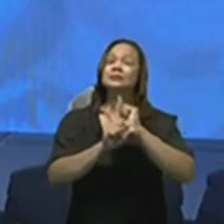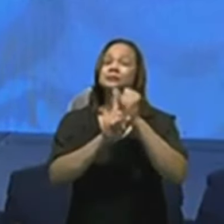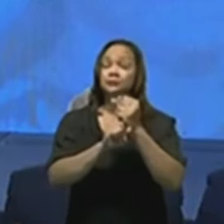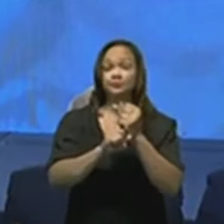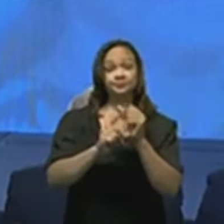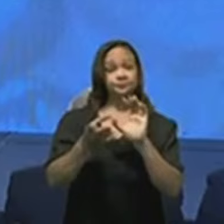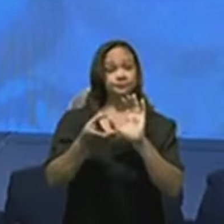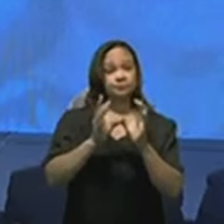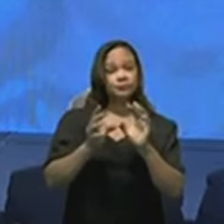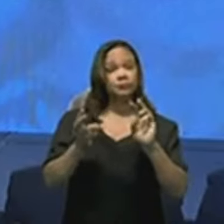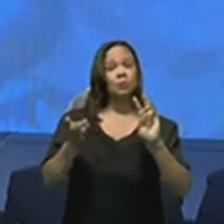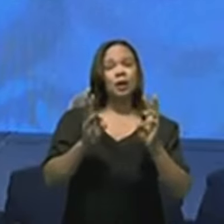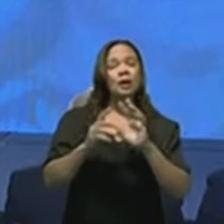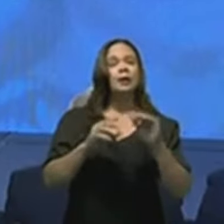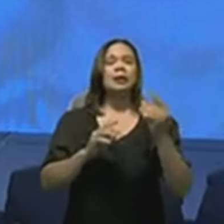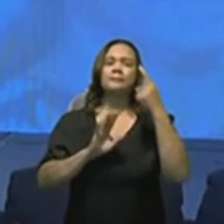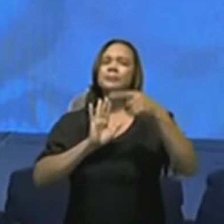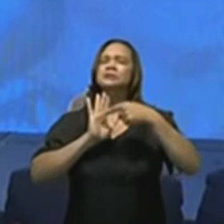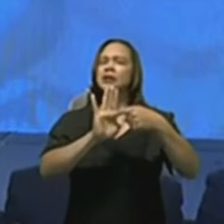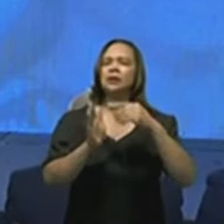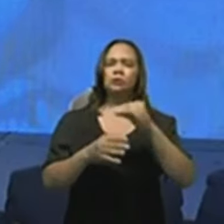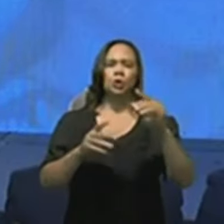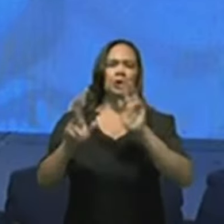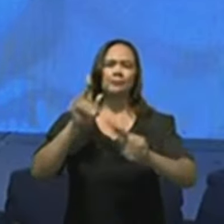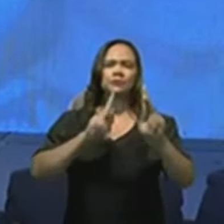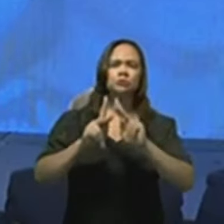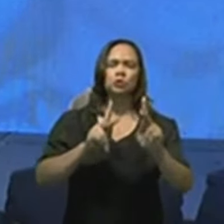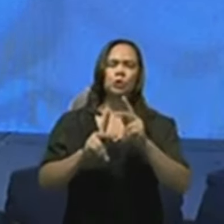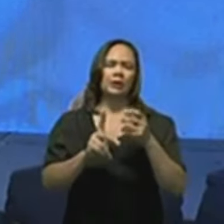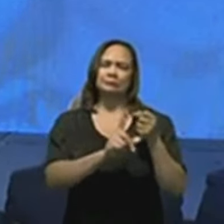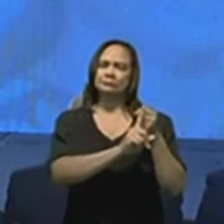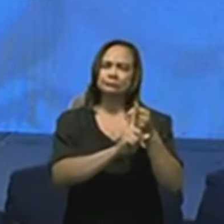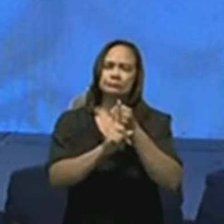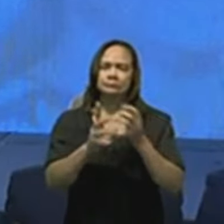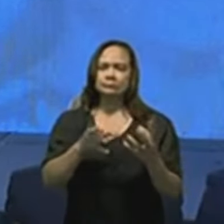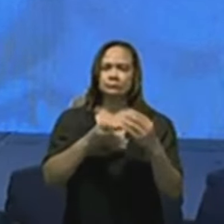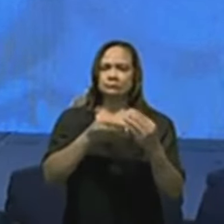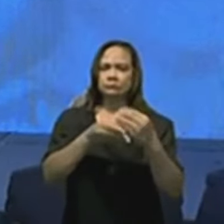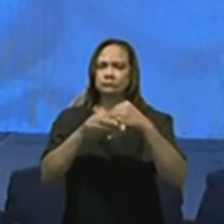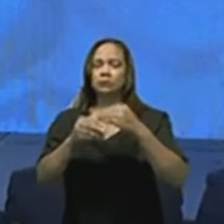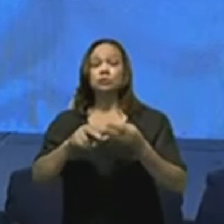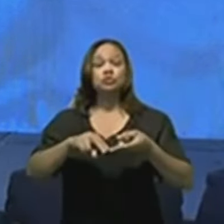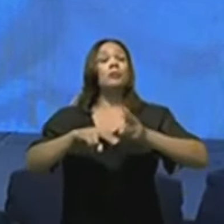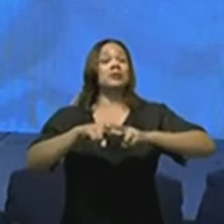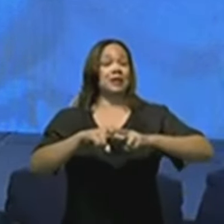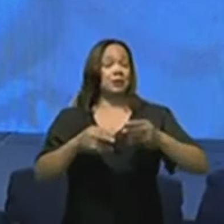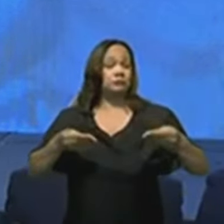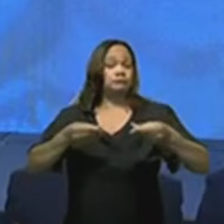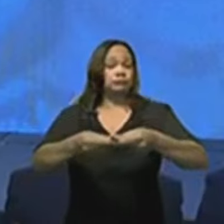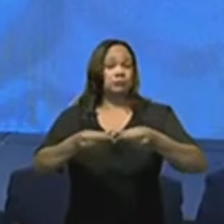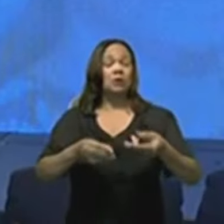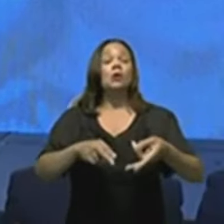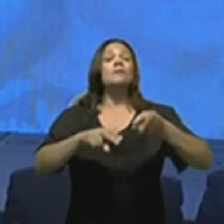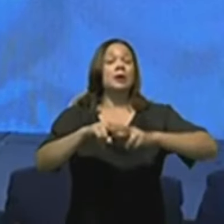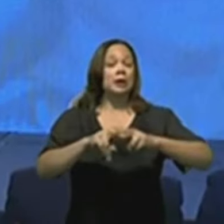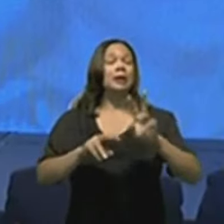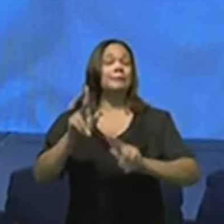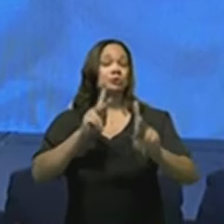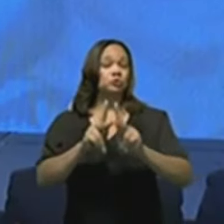uno de esos renglones fueron eh se fueron anunciando por cada uno